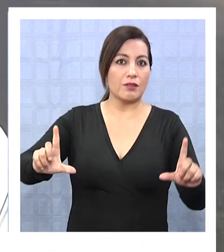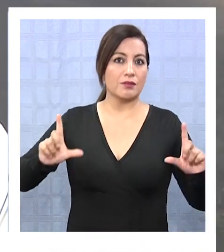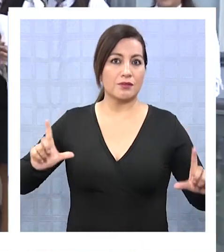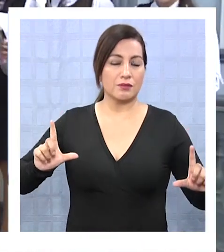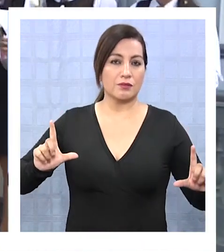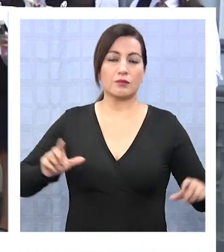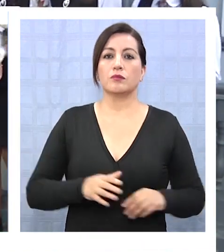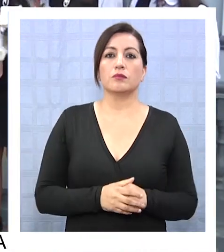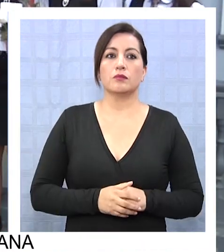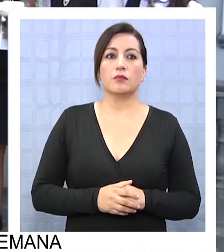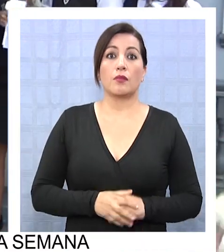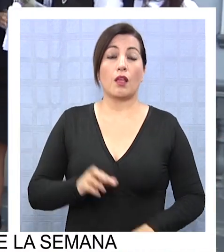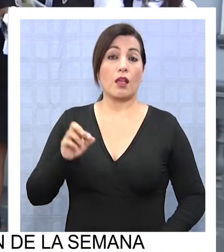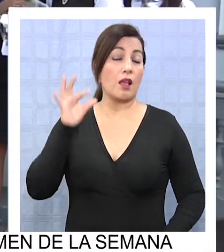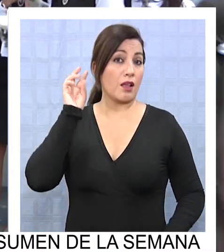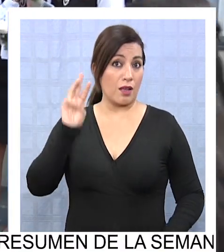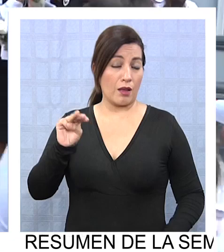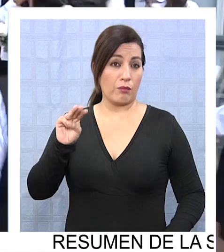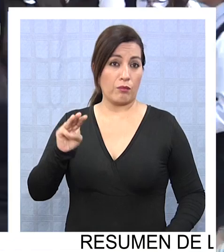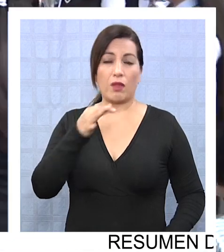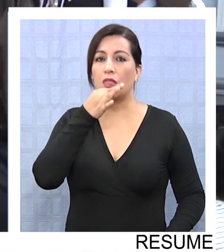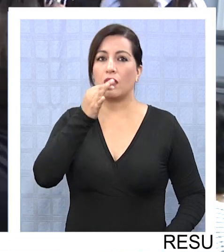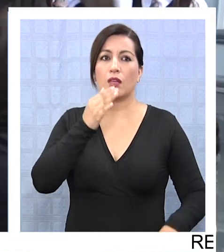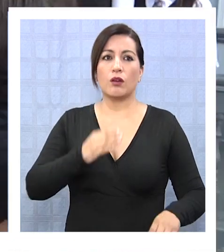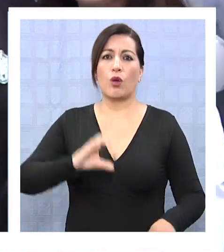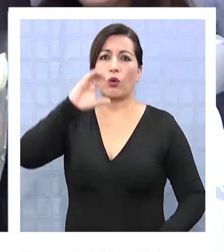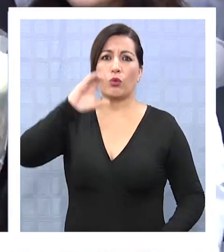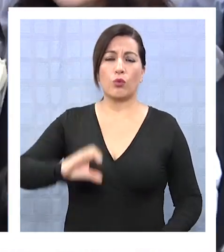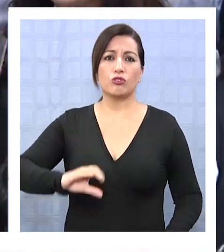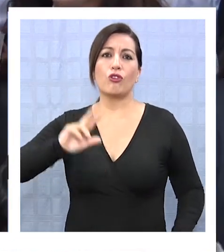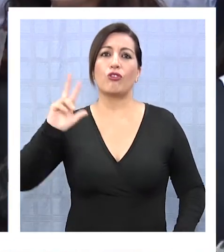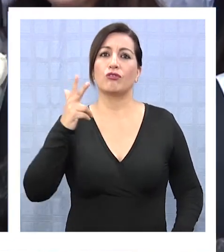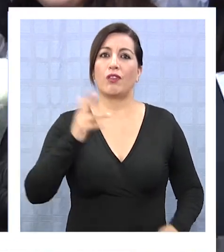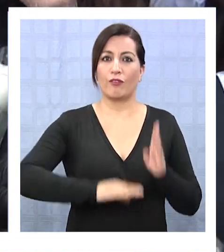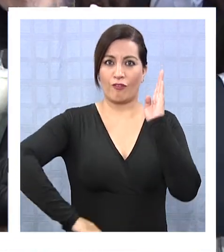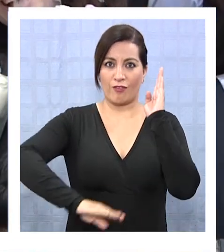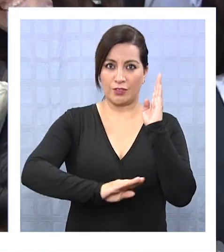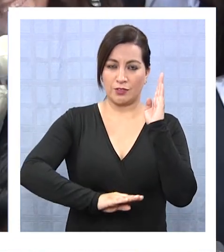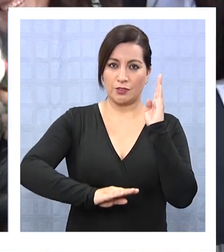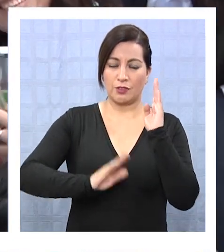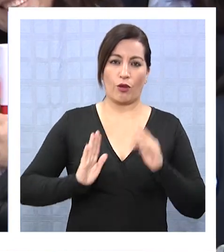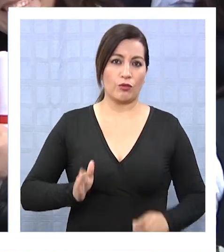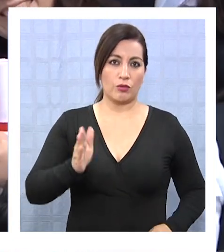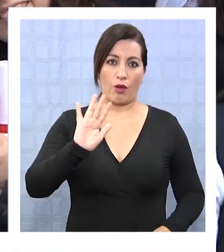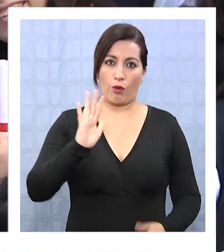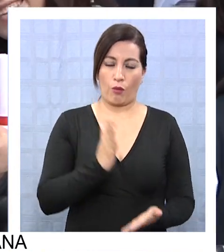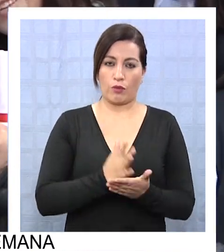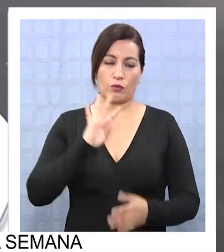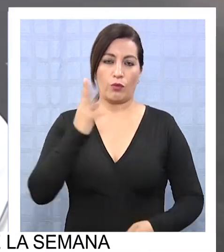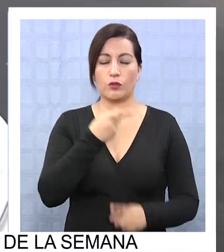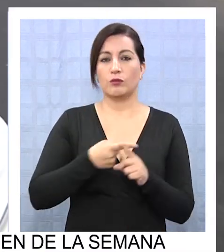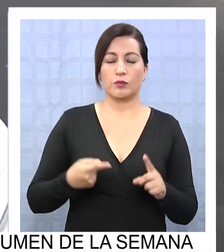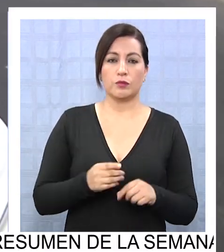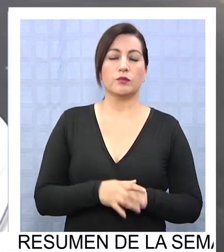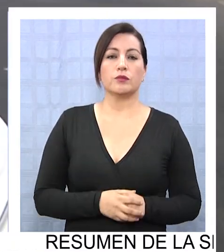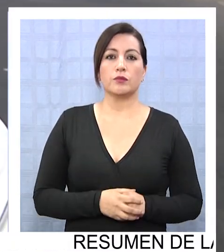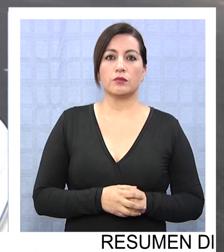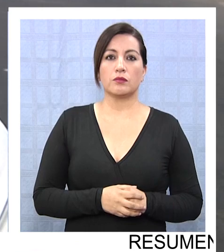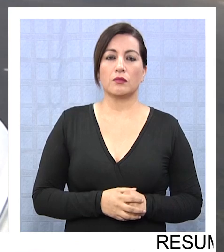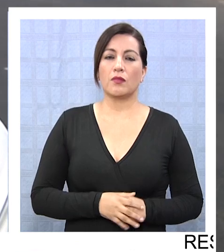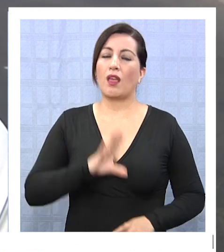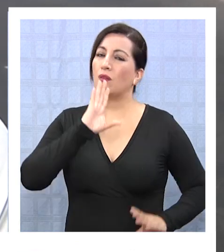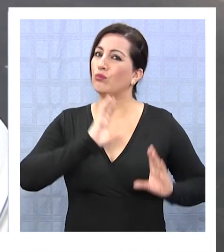licenciatura. La apoderada es dirigente desde que el curso era octavo año. Fue triste, fue doloroso,